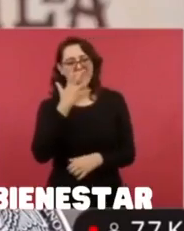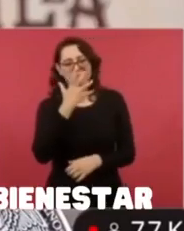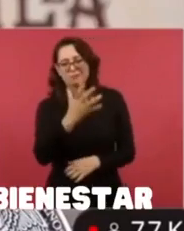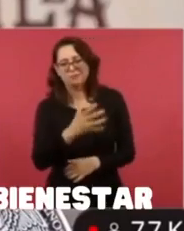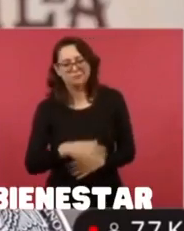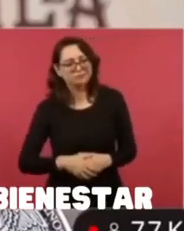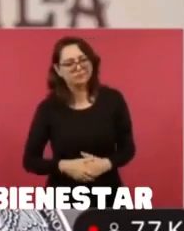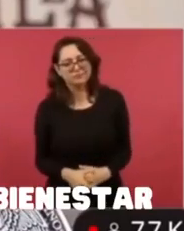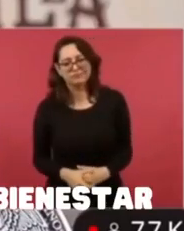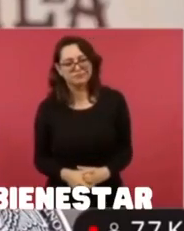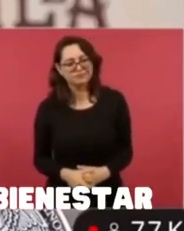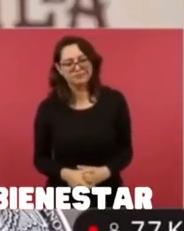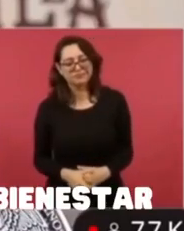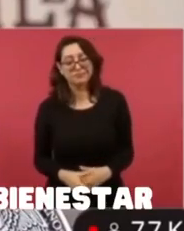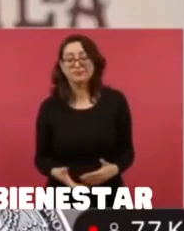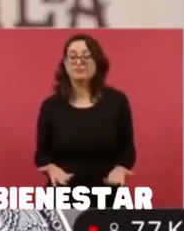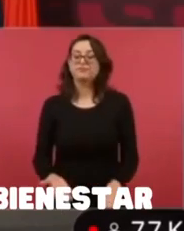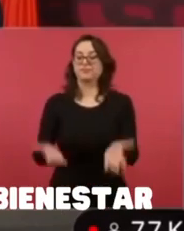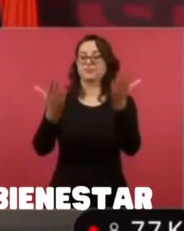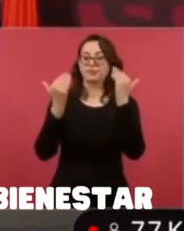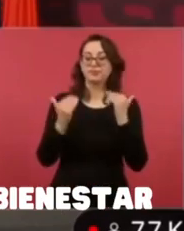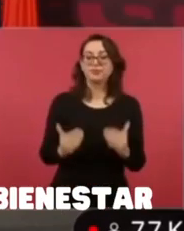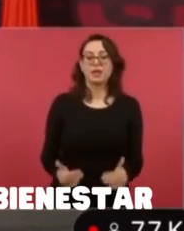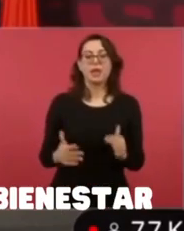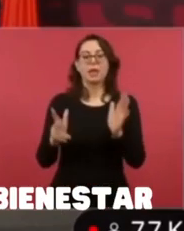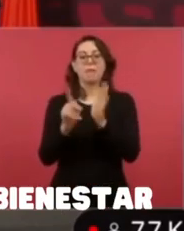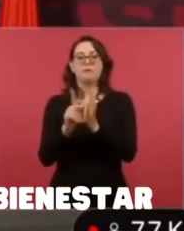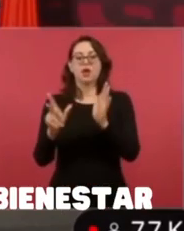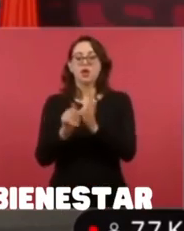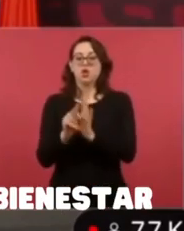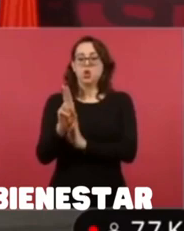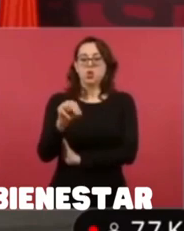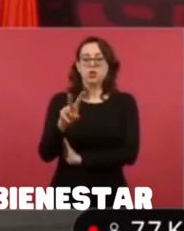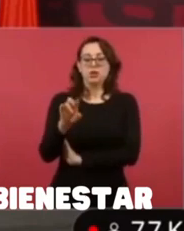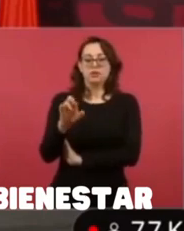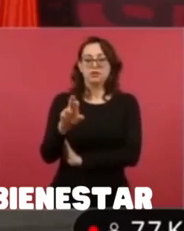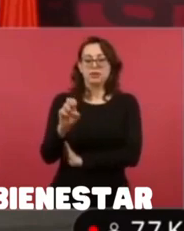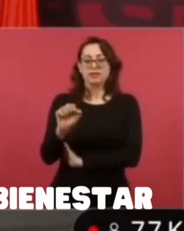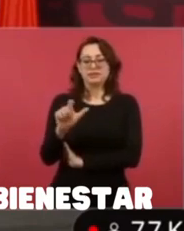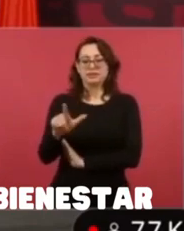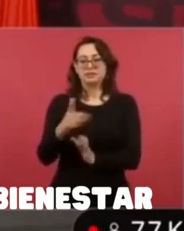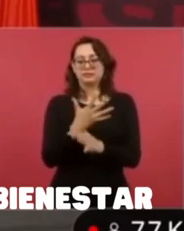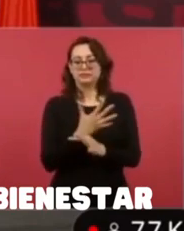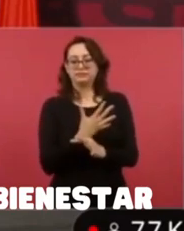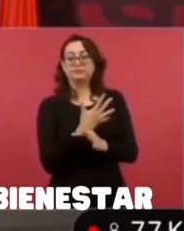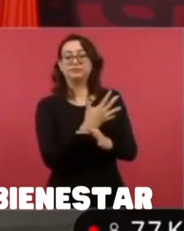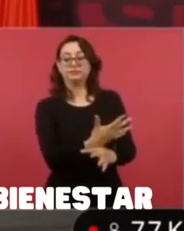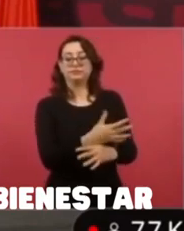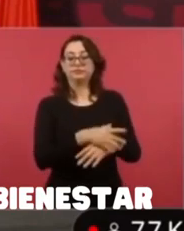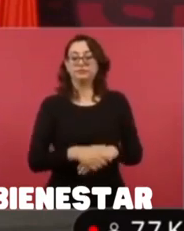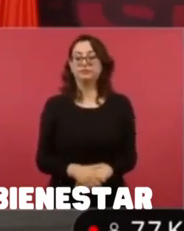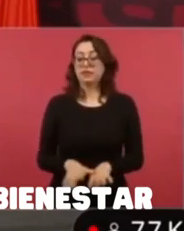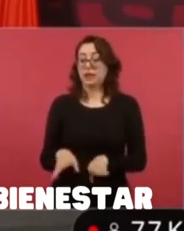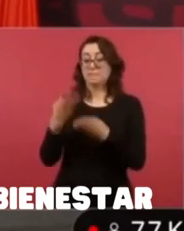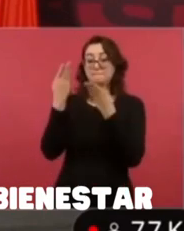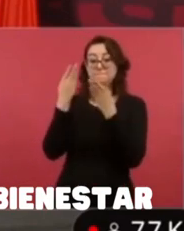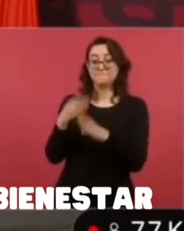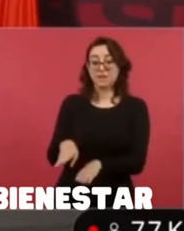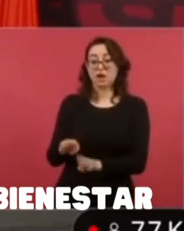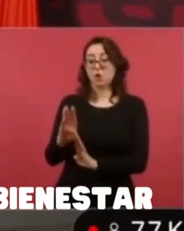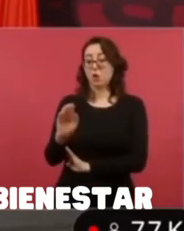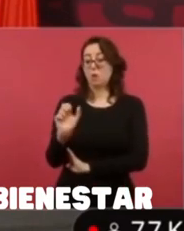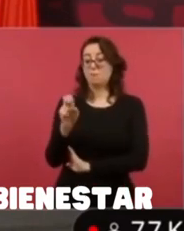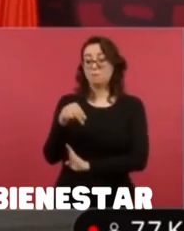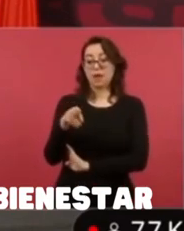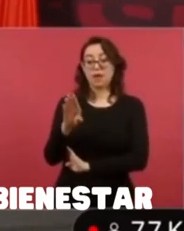El Universal busca descalificar al gobierno cuestionando que no ha cumplido con la meta de las sucursales del Banco del